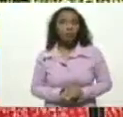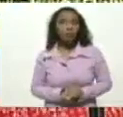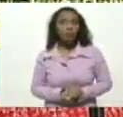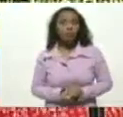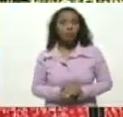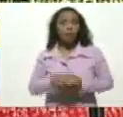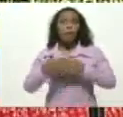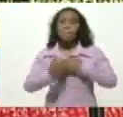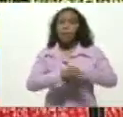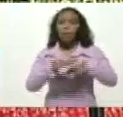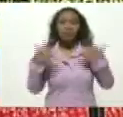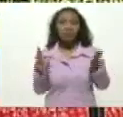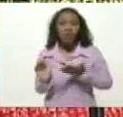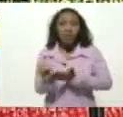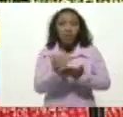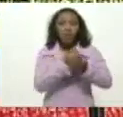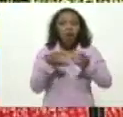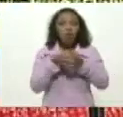Vamos a agrupar